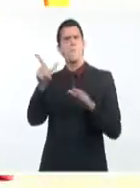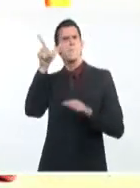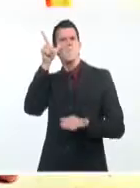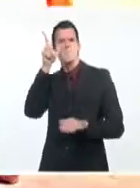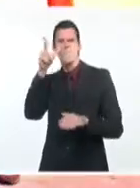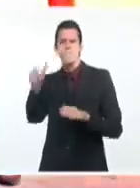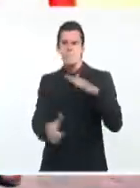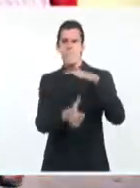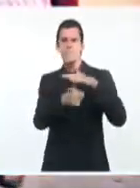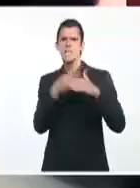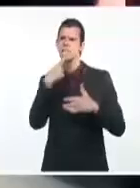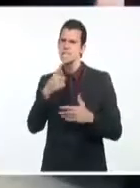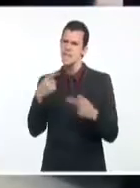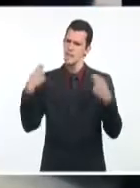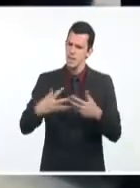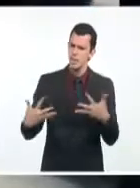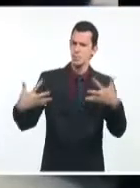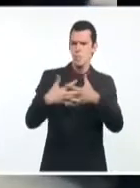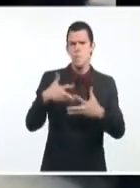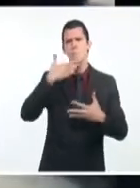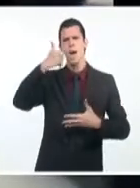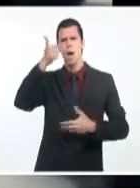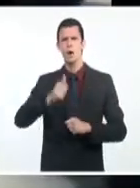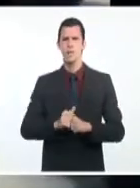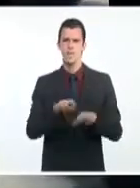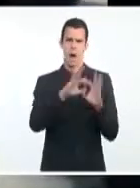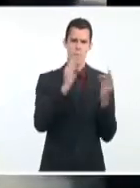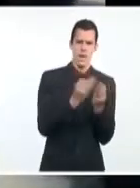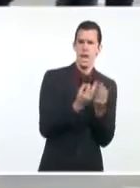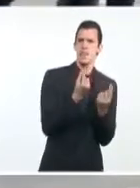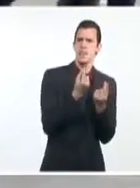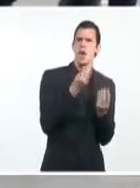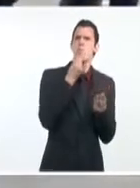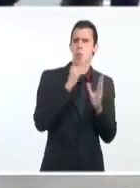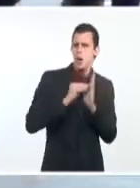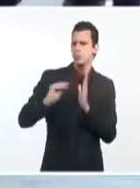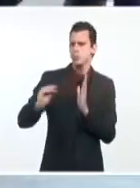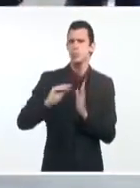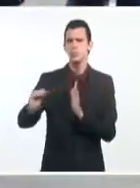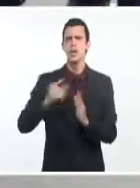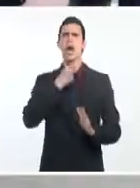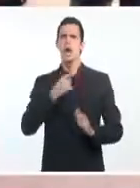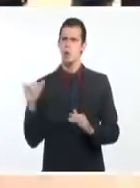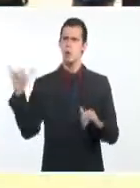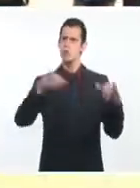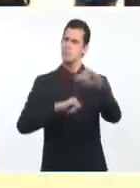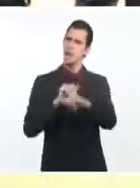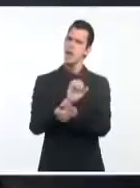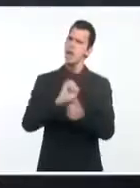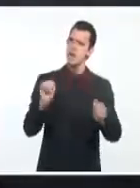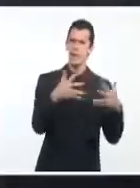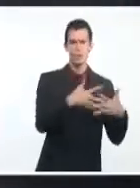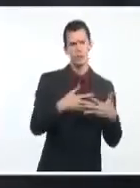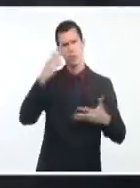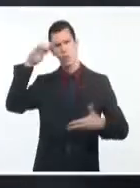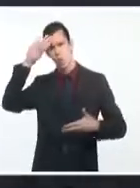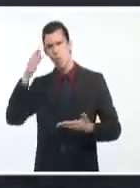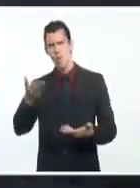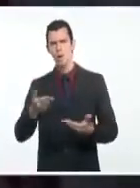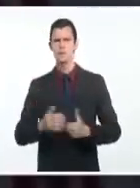la reunificación familiar y levantar las restricciones sobre las operaciones aéreas y el envío de remesas.